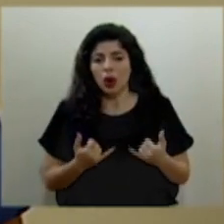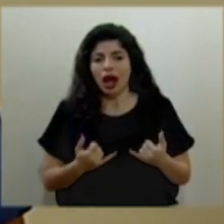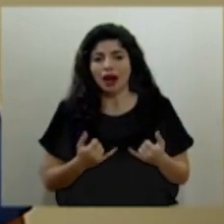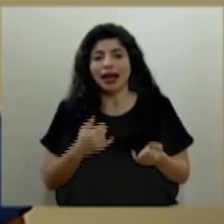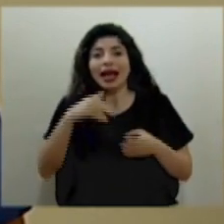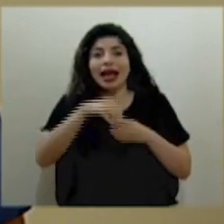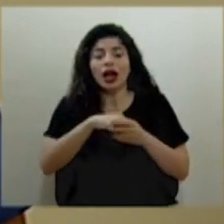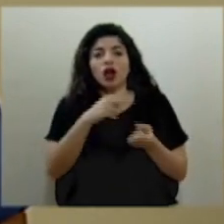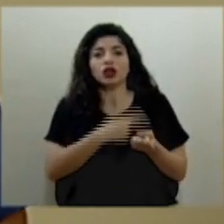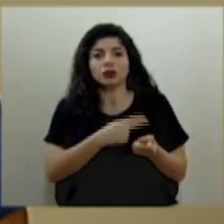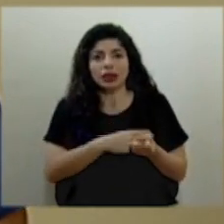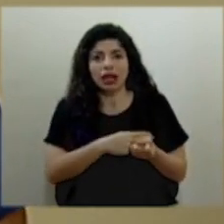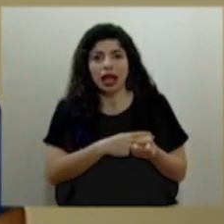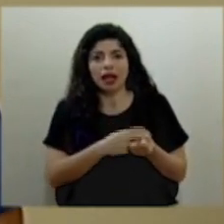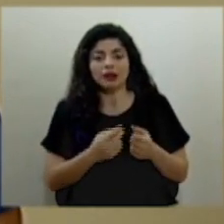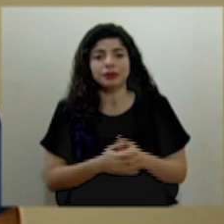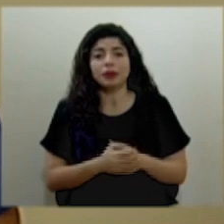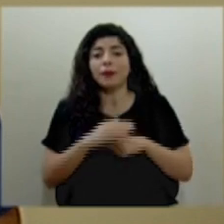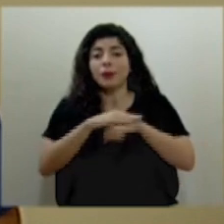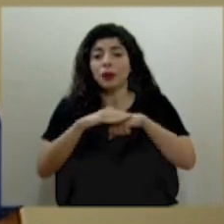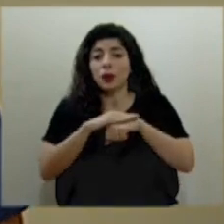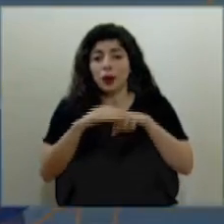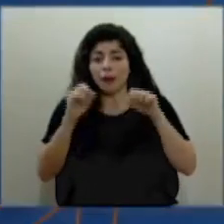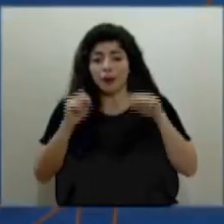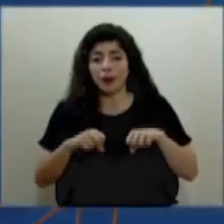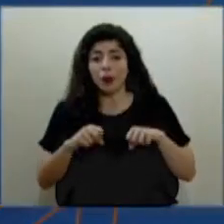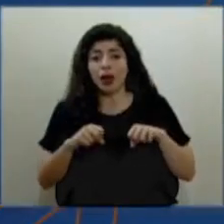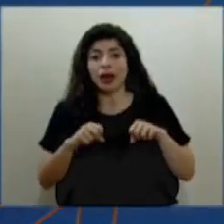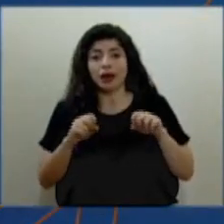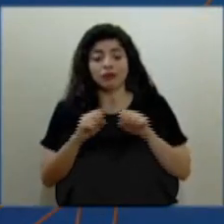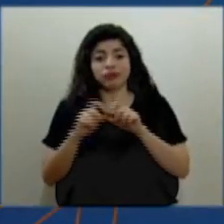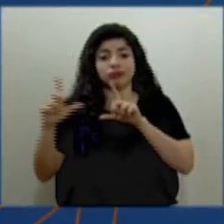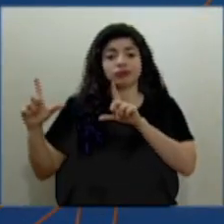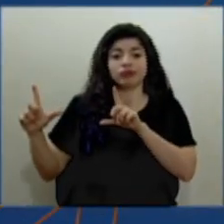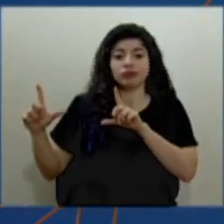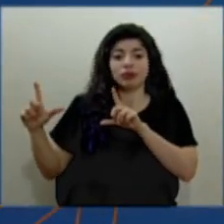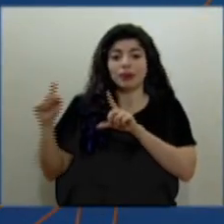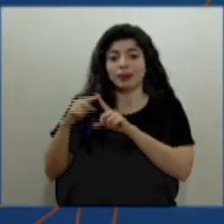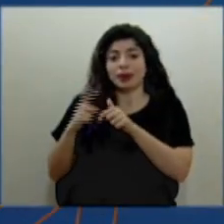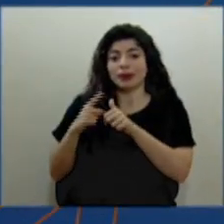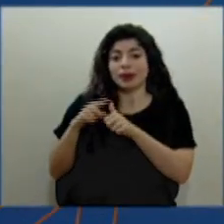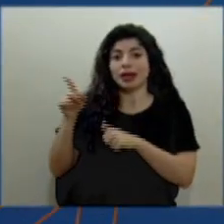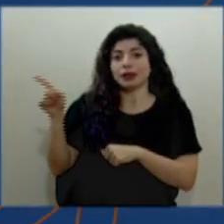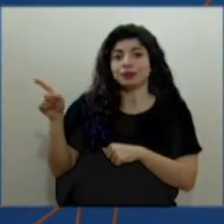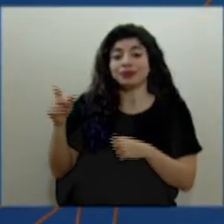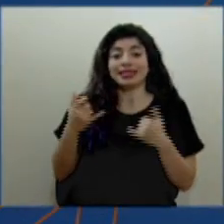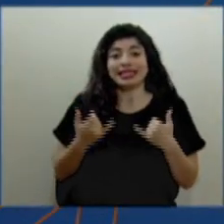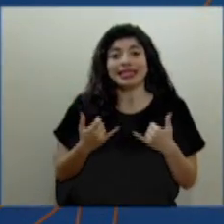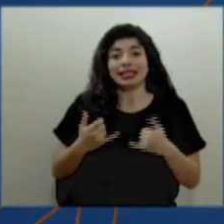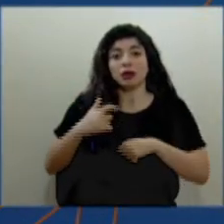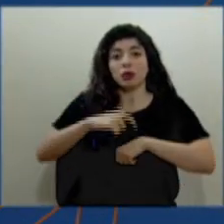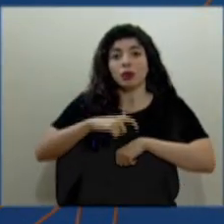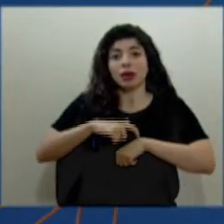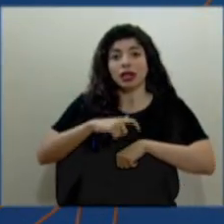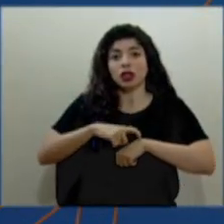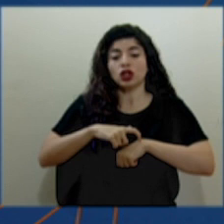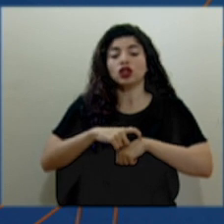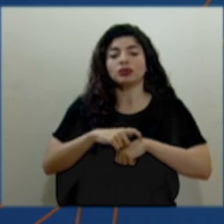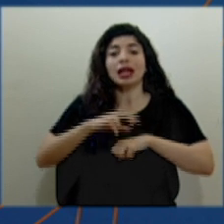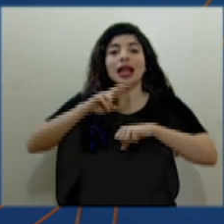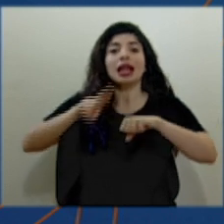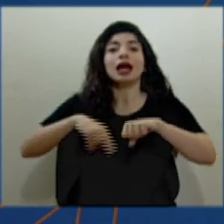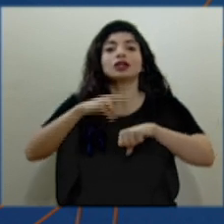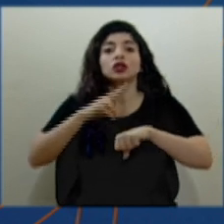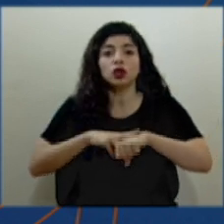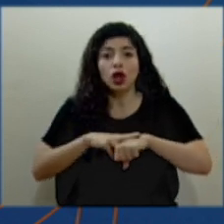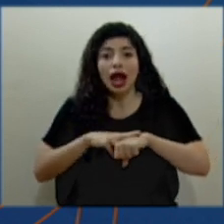los hospitales. Por favor, si podemos poner la primer filmina. En estos momentos, a nivel nacional,